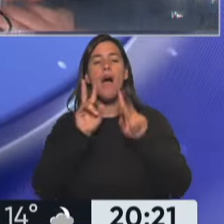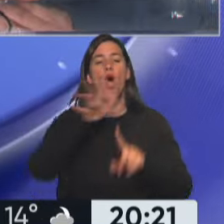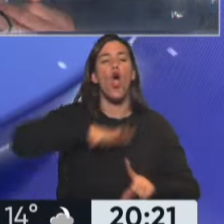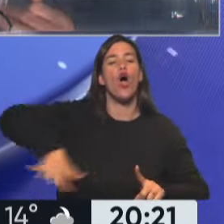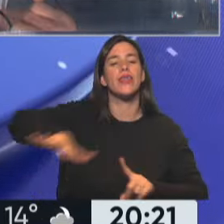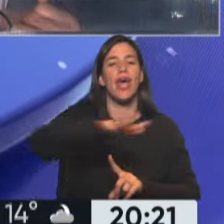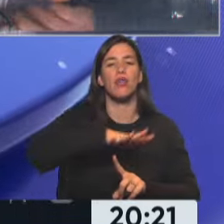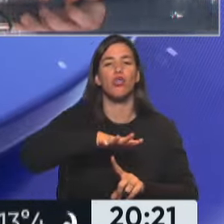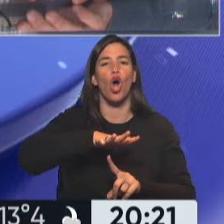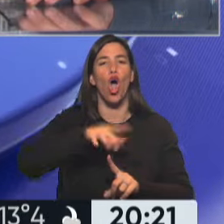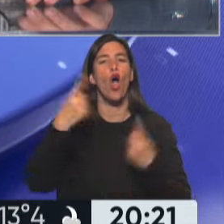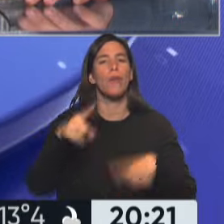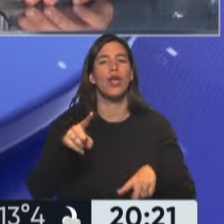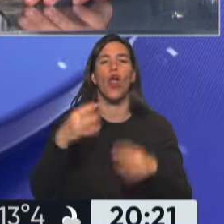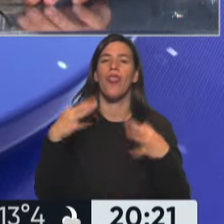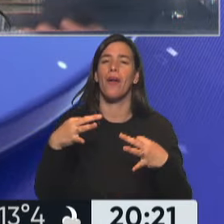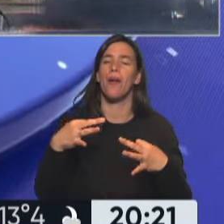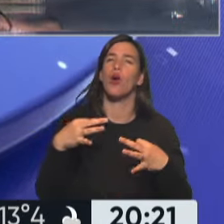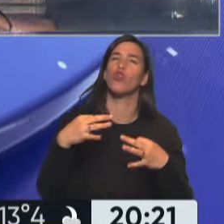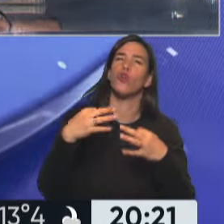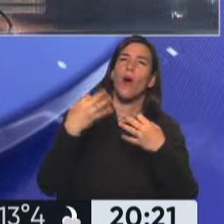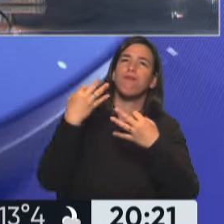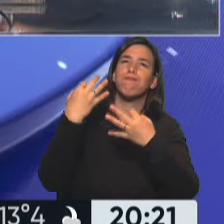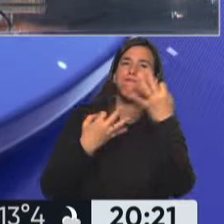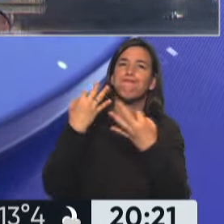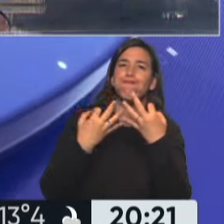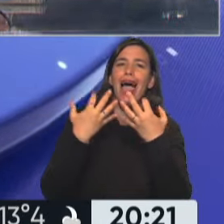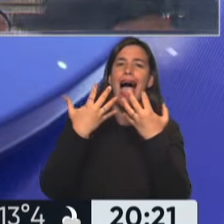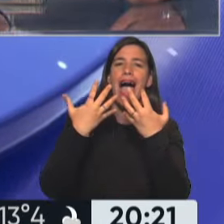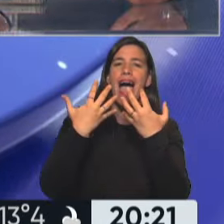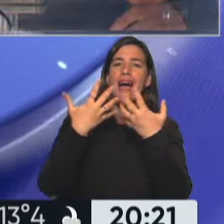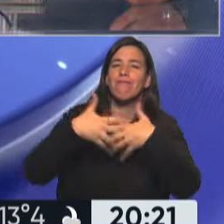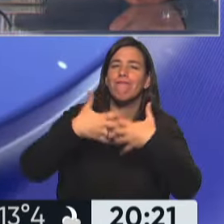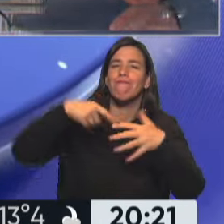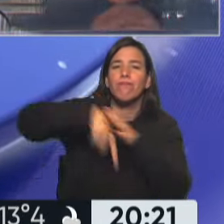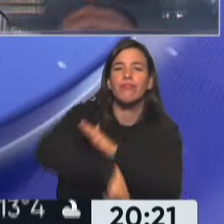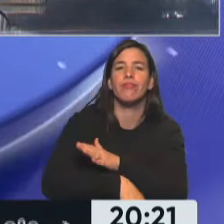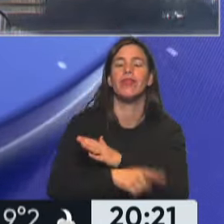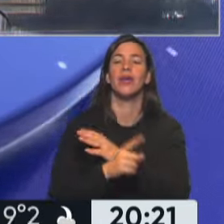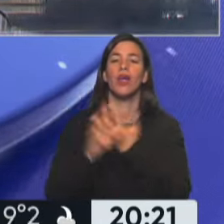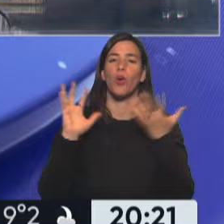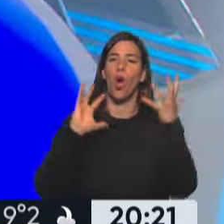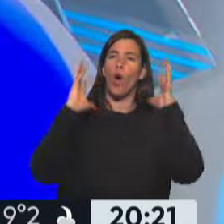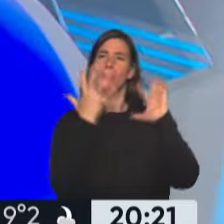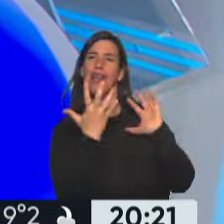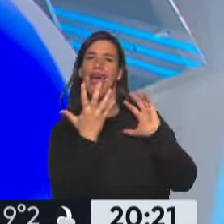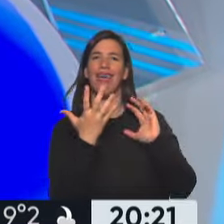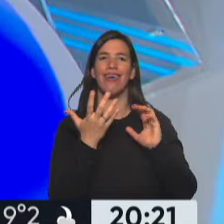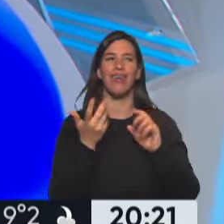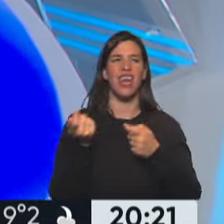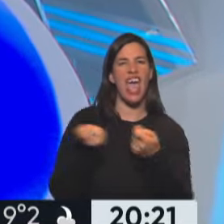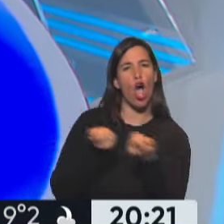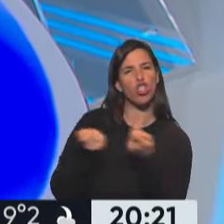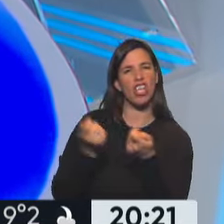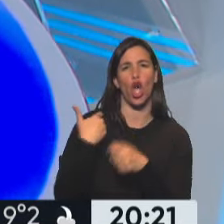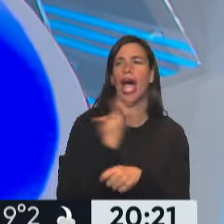recorrido Me parece que el presidente en algún sentido como que deja en segundo plano a la negociación en general